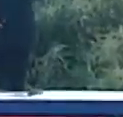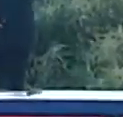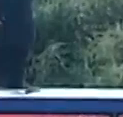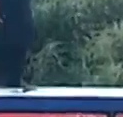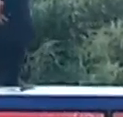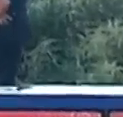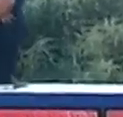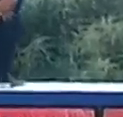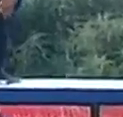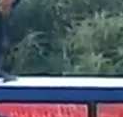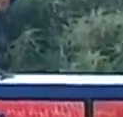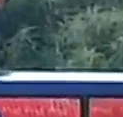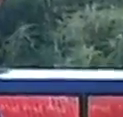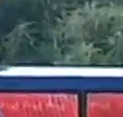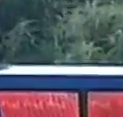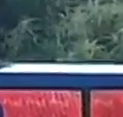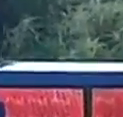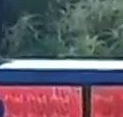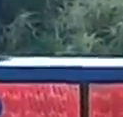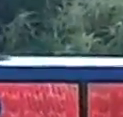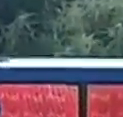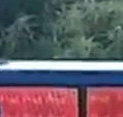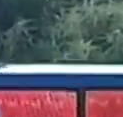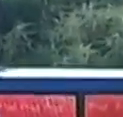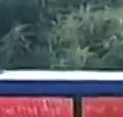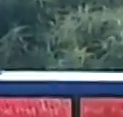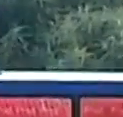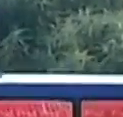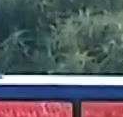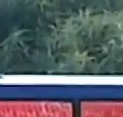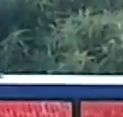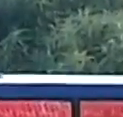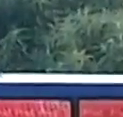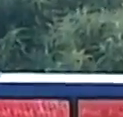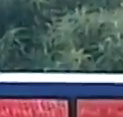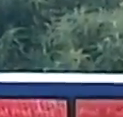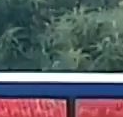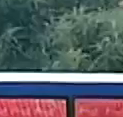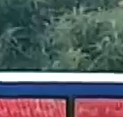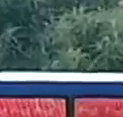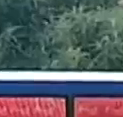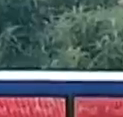en libertad. Esto es